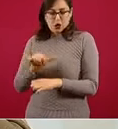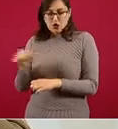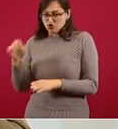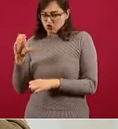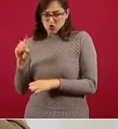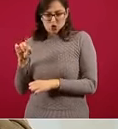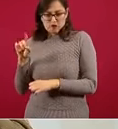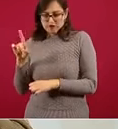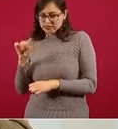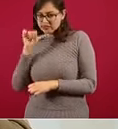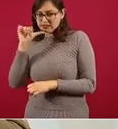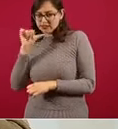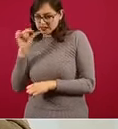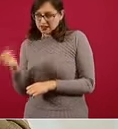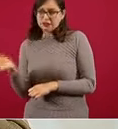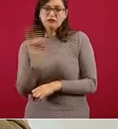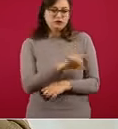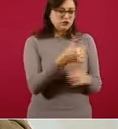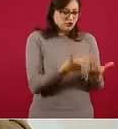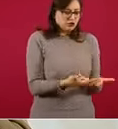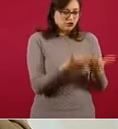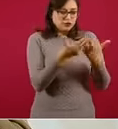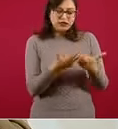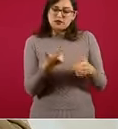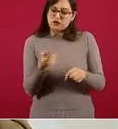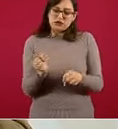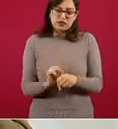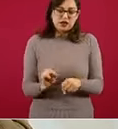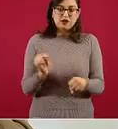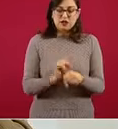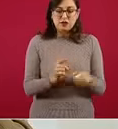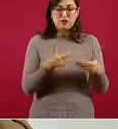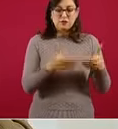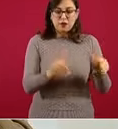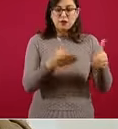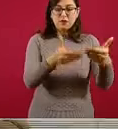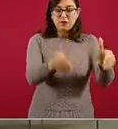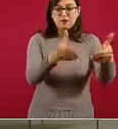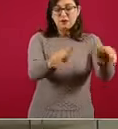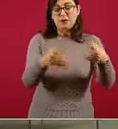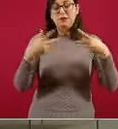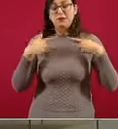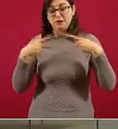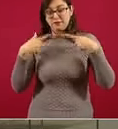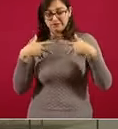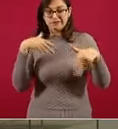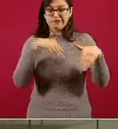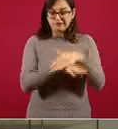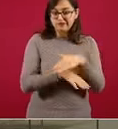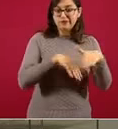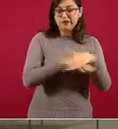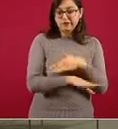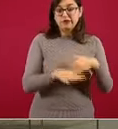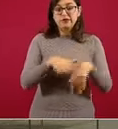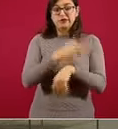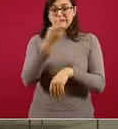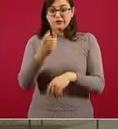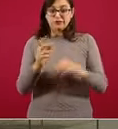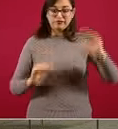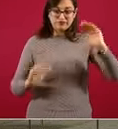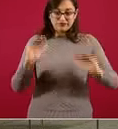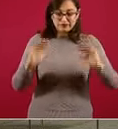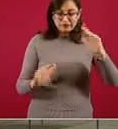por eso es muy dinámico. Todos los días hay más camas, pero bueno, también hay más hospitalizaciones. Por eso nos hemos mantenido en ese porcentaje